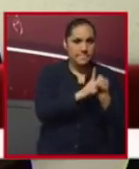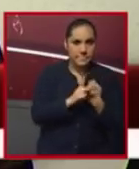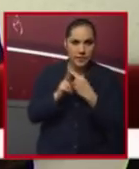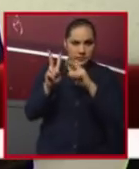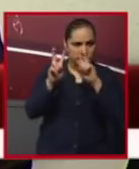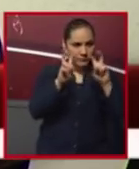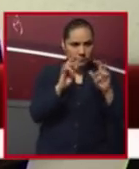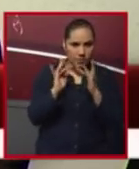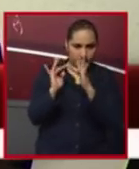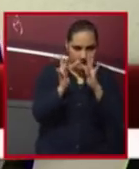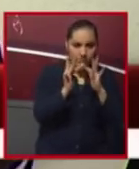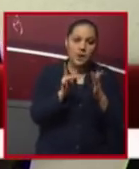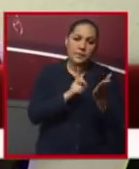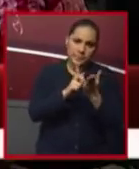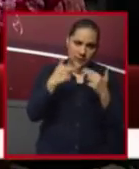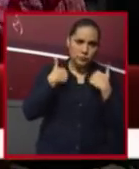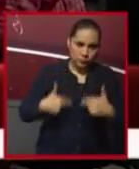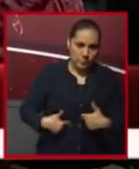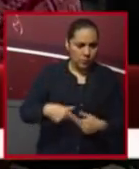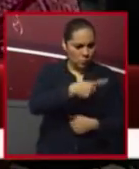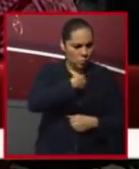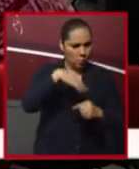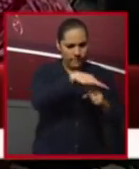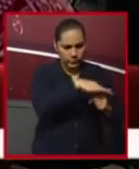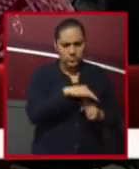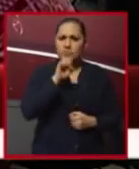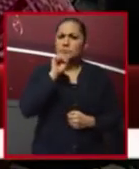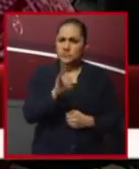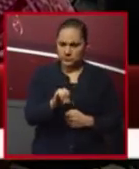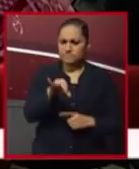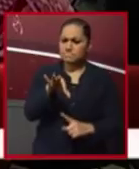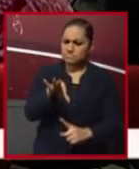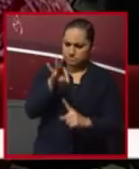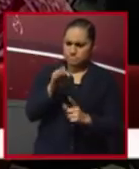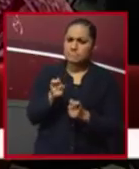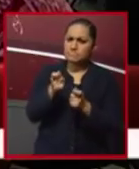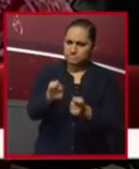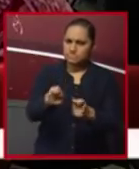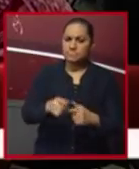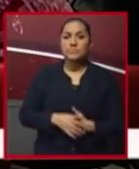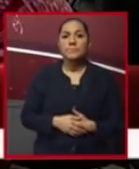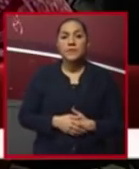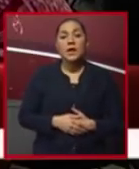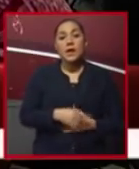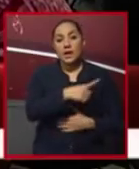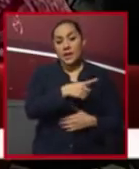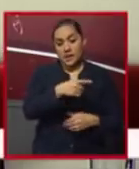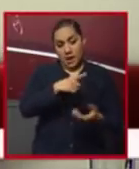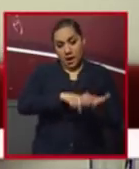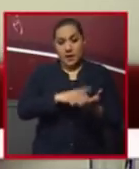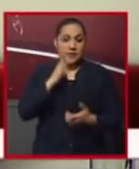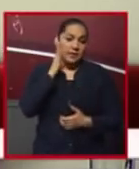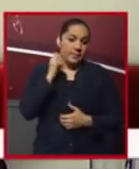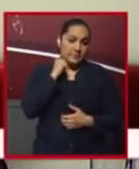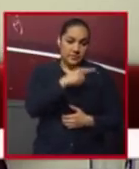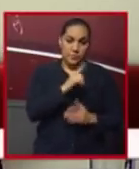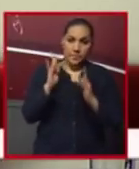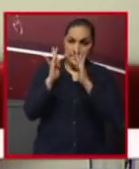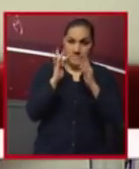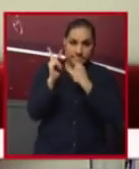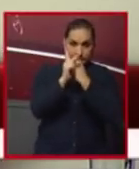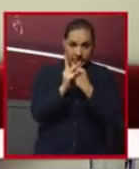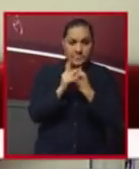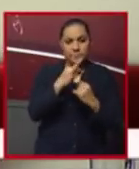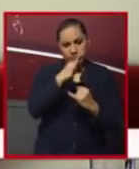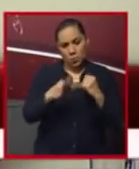Multilaterales y Derechos Humanos. Bueno, finalmente la Comisión de Relaciones Exteriores de la Cámara de Senadores ratificó el nombramiento de